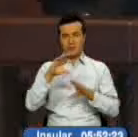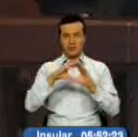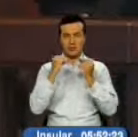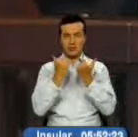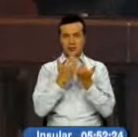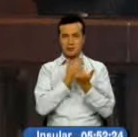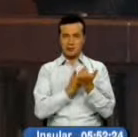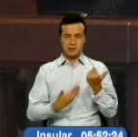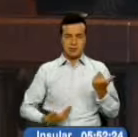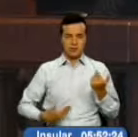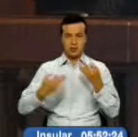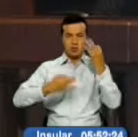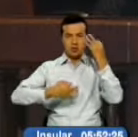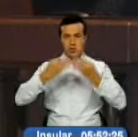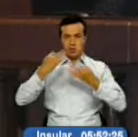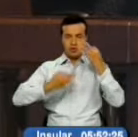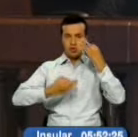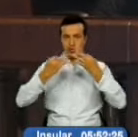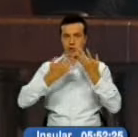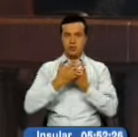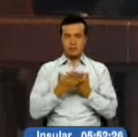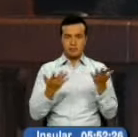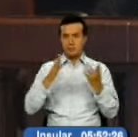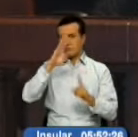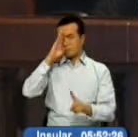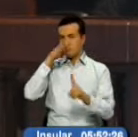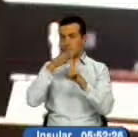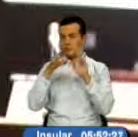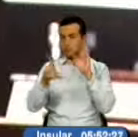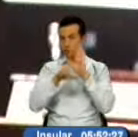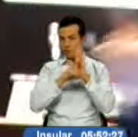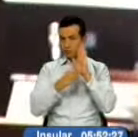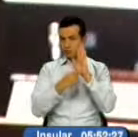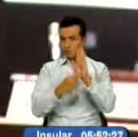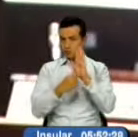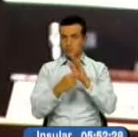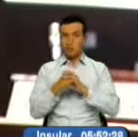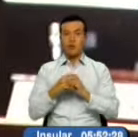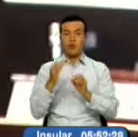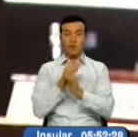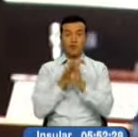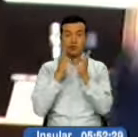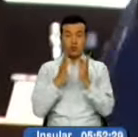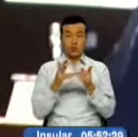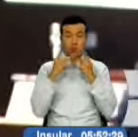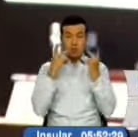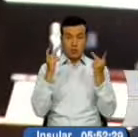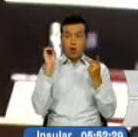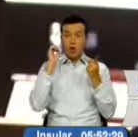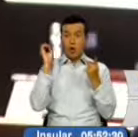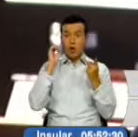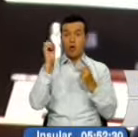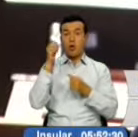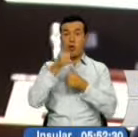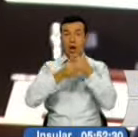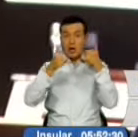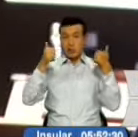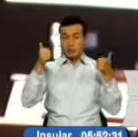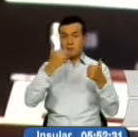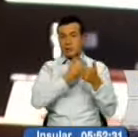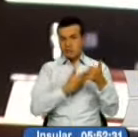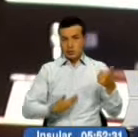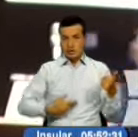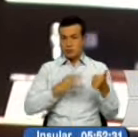Justicia a cargo del trámite del proyecto de ley, expuso los objetivos de esta normativa. Los funcionarios públicos o los dignatarios de elección